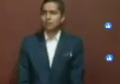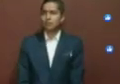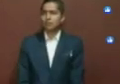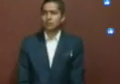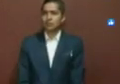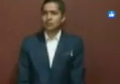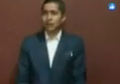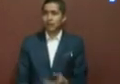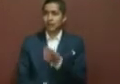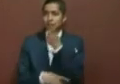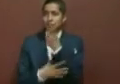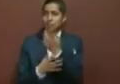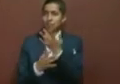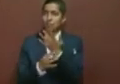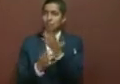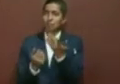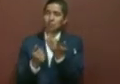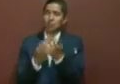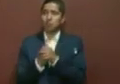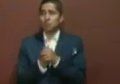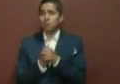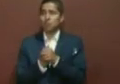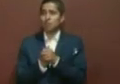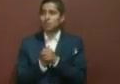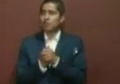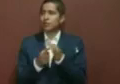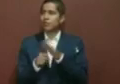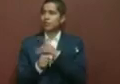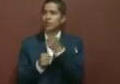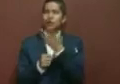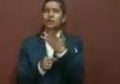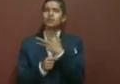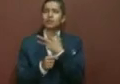Pues estás hablando, a ver, porque hay,